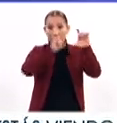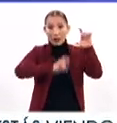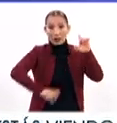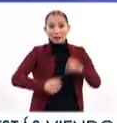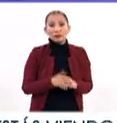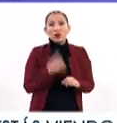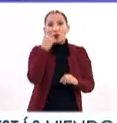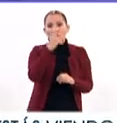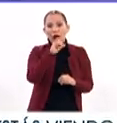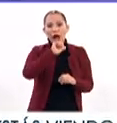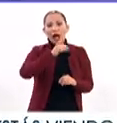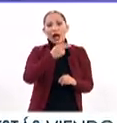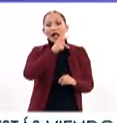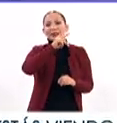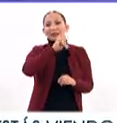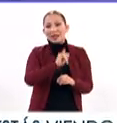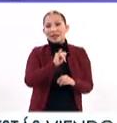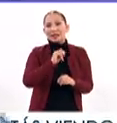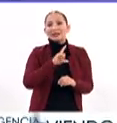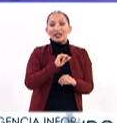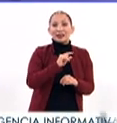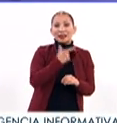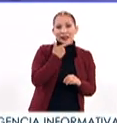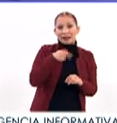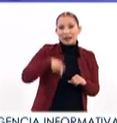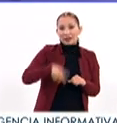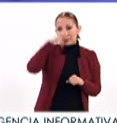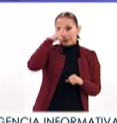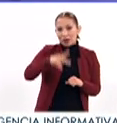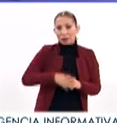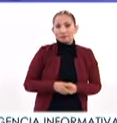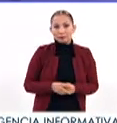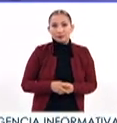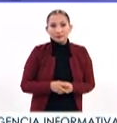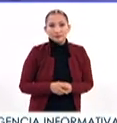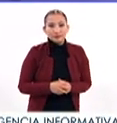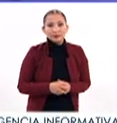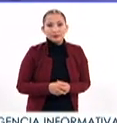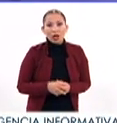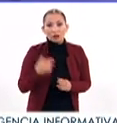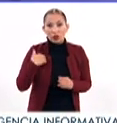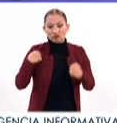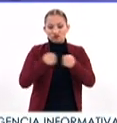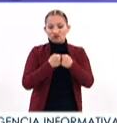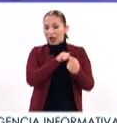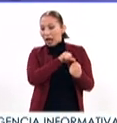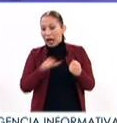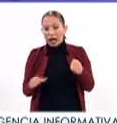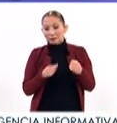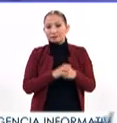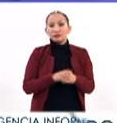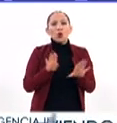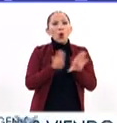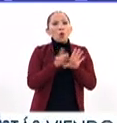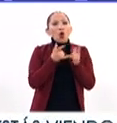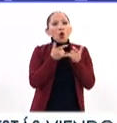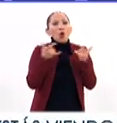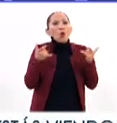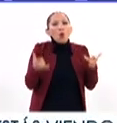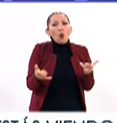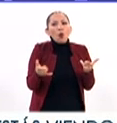todo el país, una en Haití y 77 aquí en el país, de frontera a frontera. ¿Y cómo fue la historia